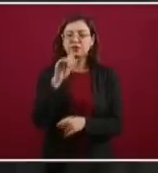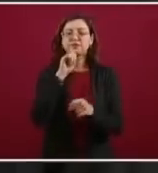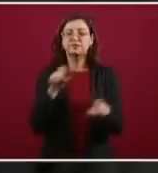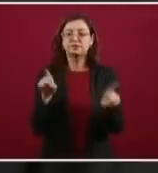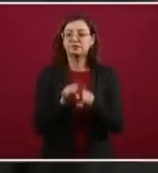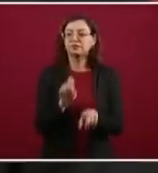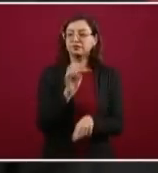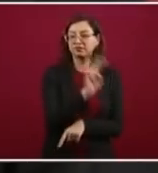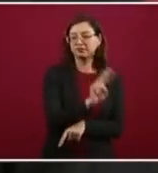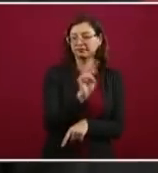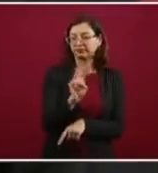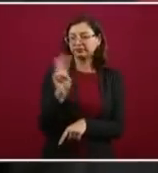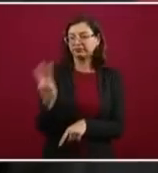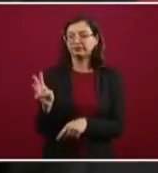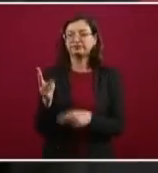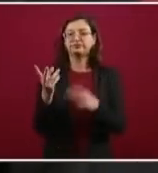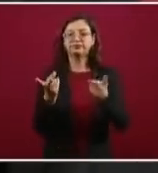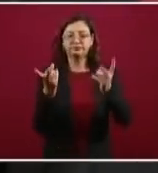en